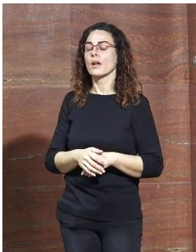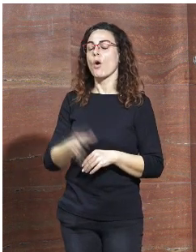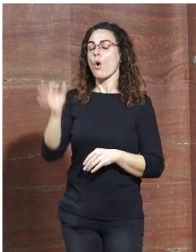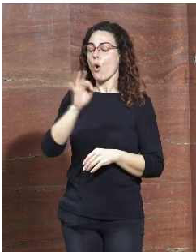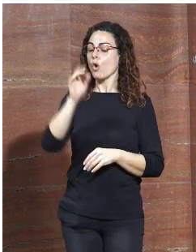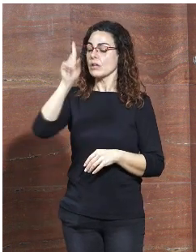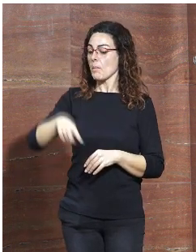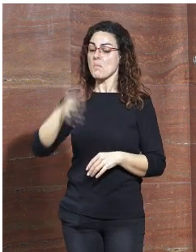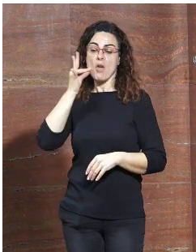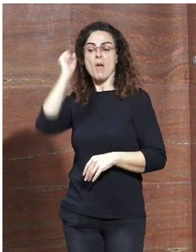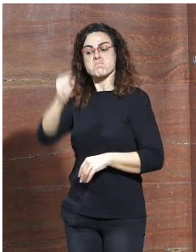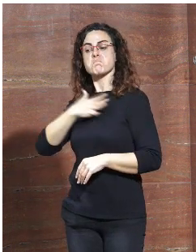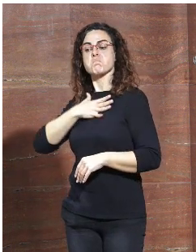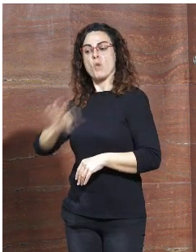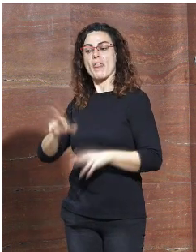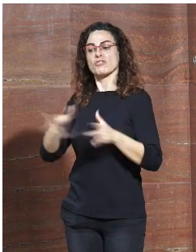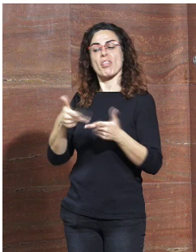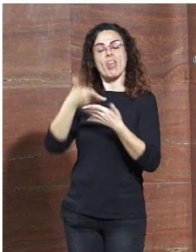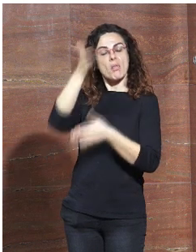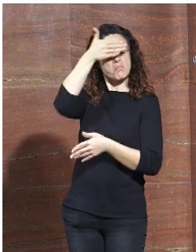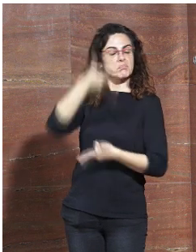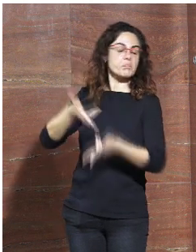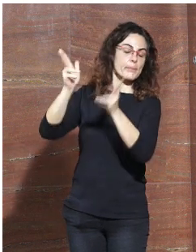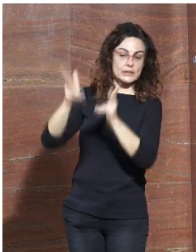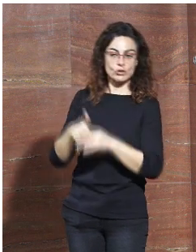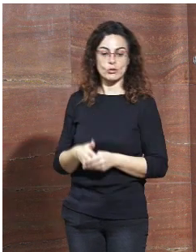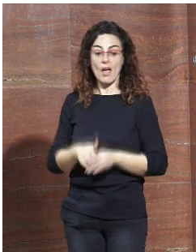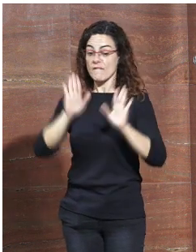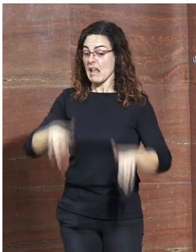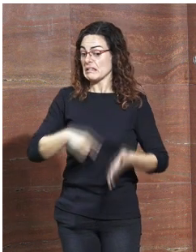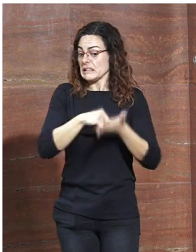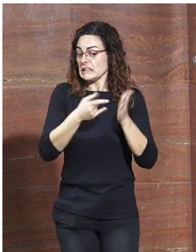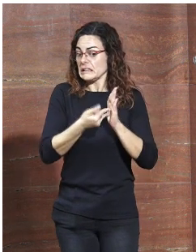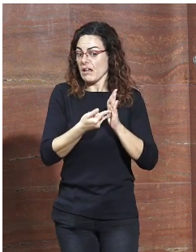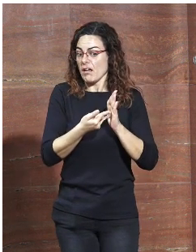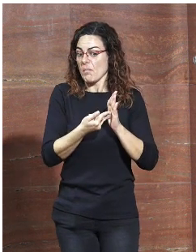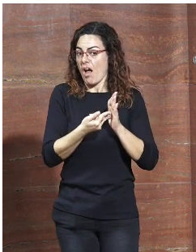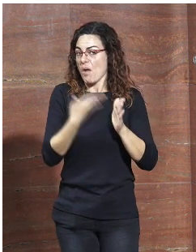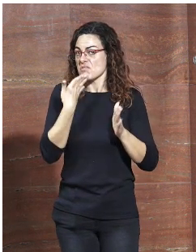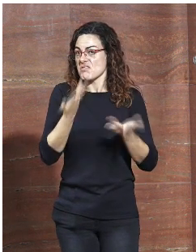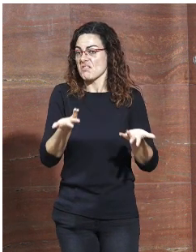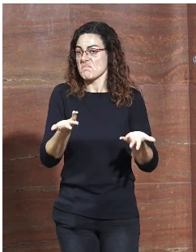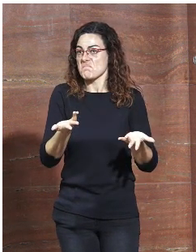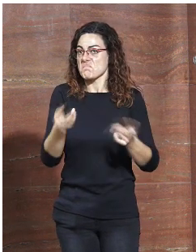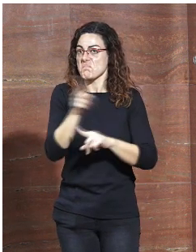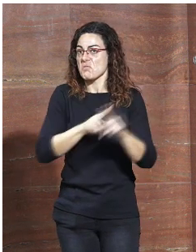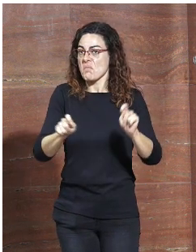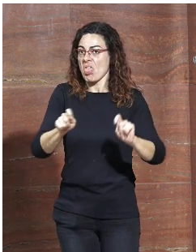pudiera asesinar, sin que el sistema, la sociedad, apenas se alterase ante